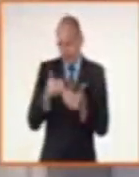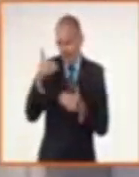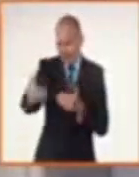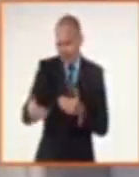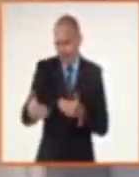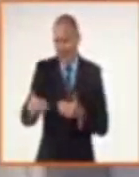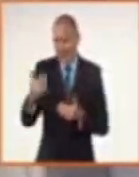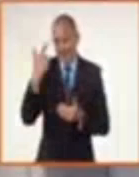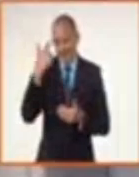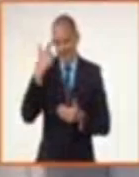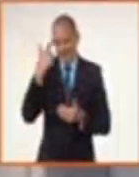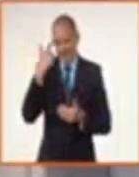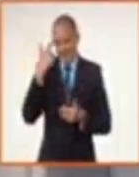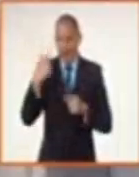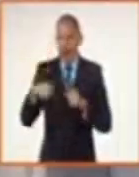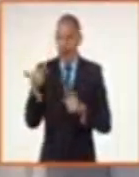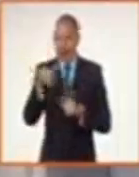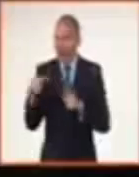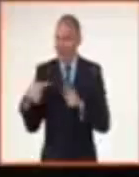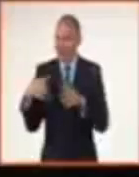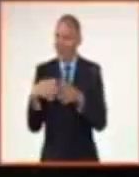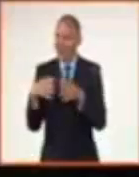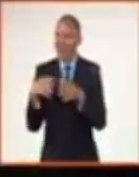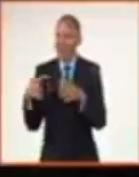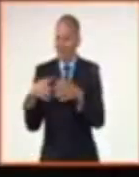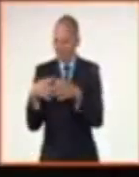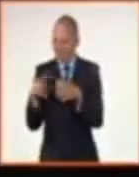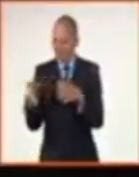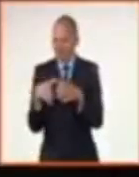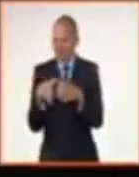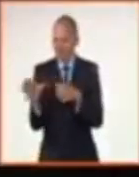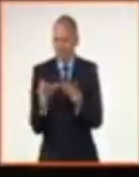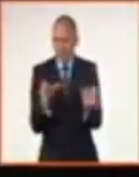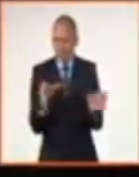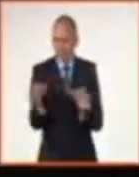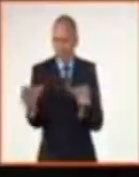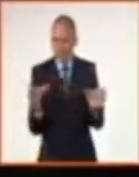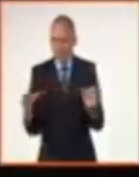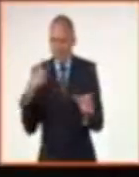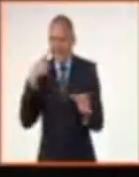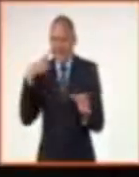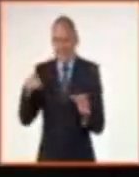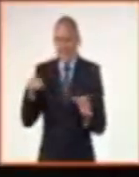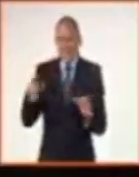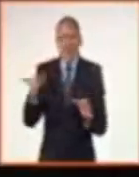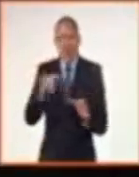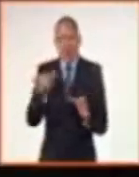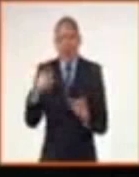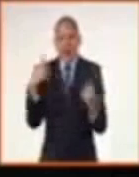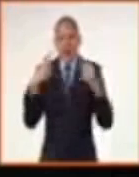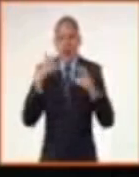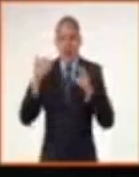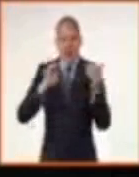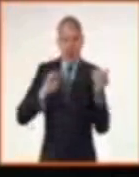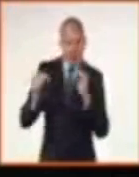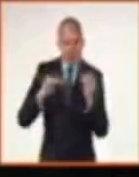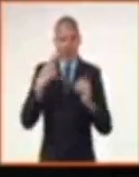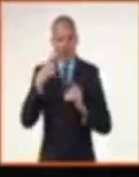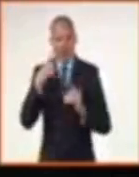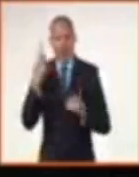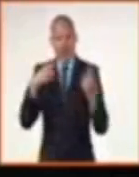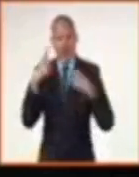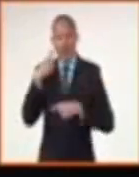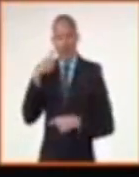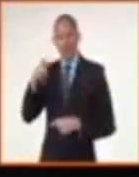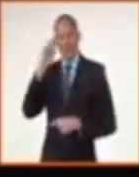¿qué pasó? En las comisiones hemos vivenciado cómo los delegados de base históricamente con los ministros, de las cosas, con los